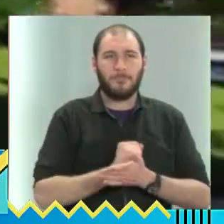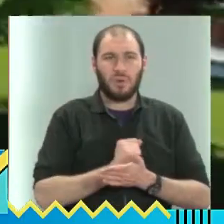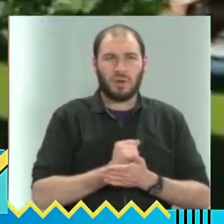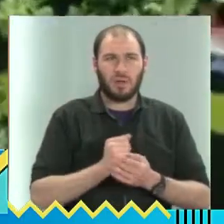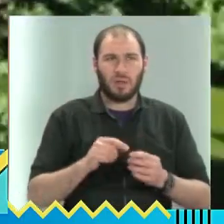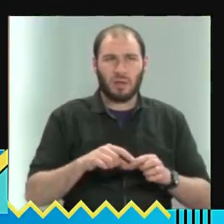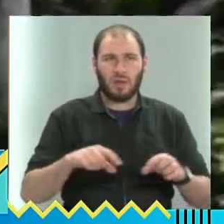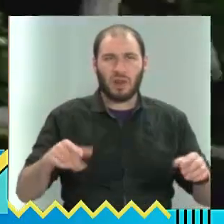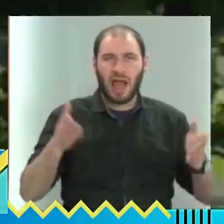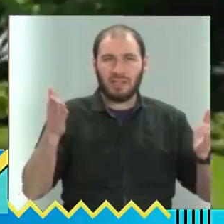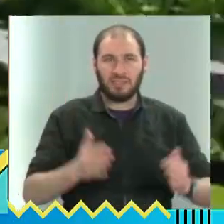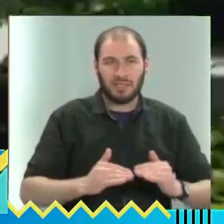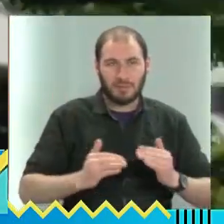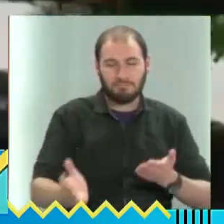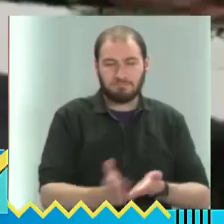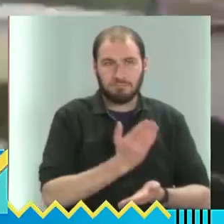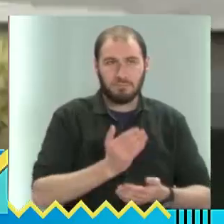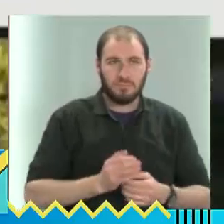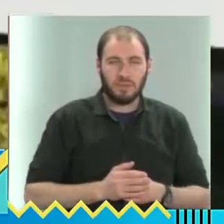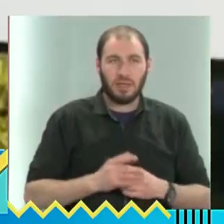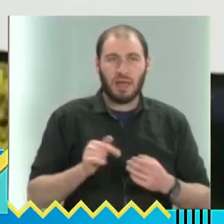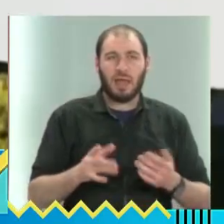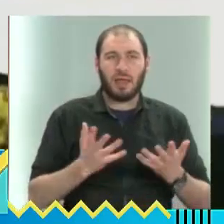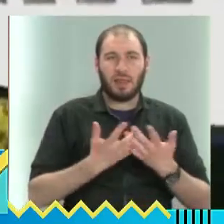los cordones de acequia, digamos, hay toda una